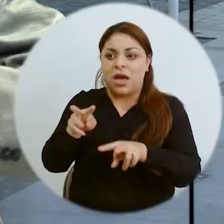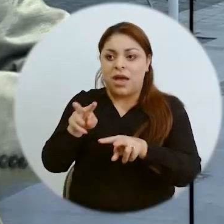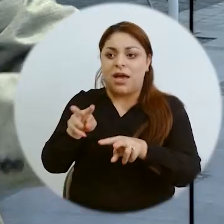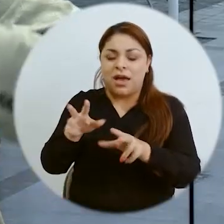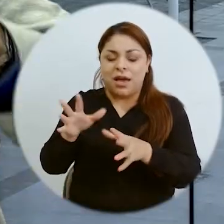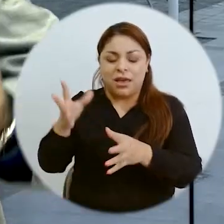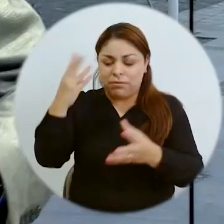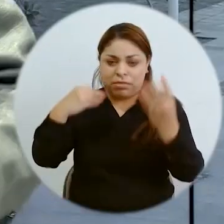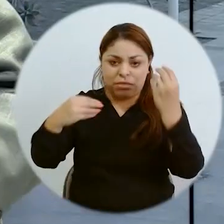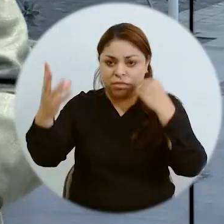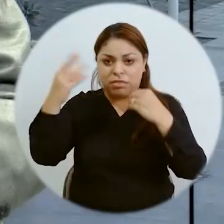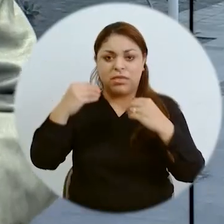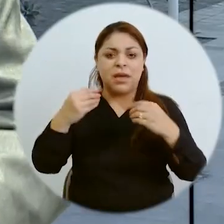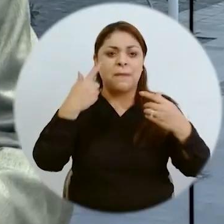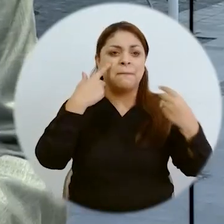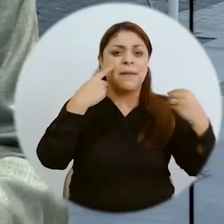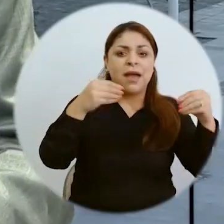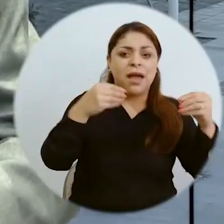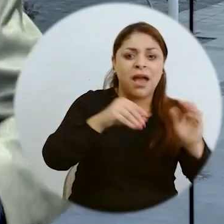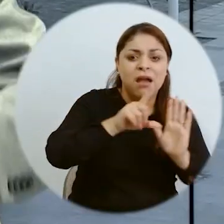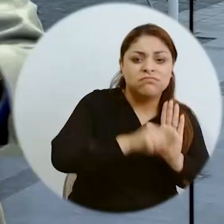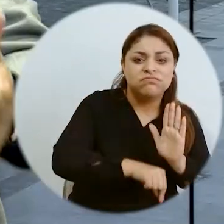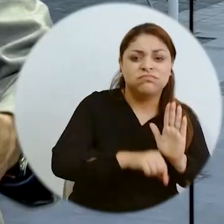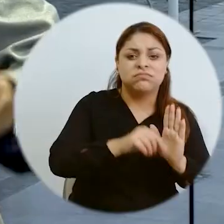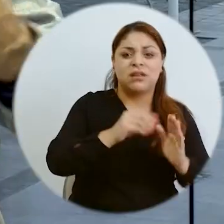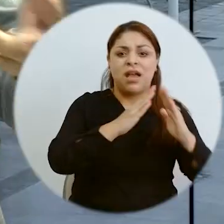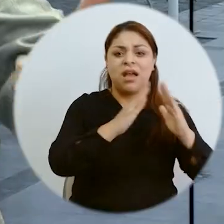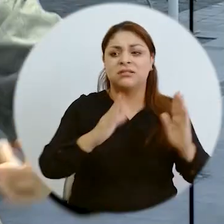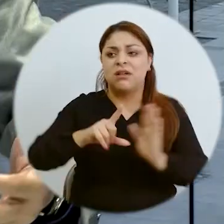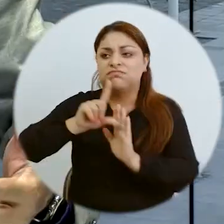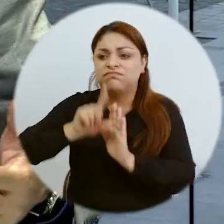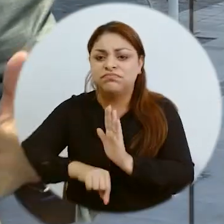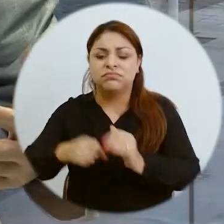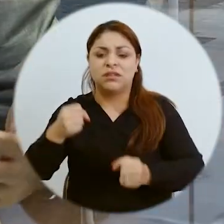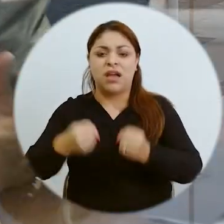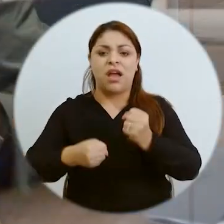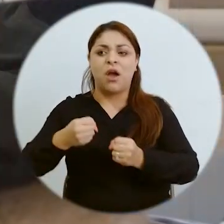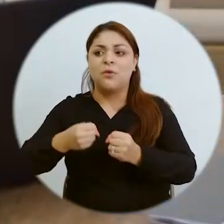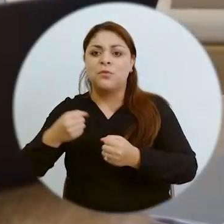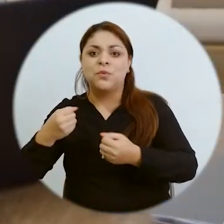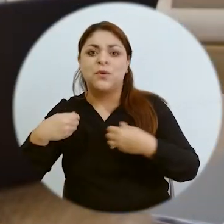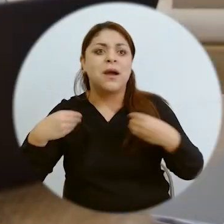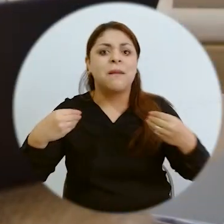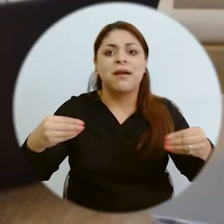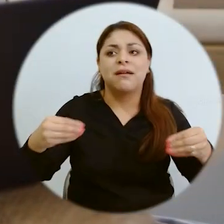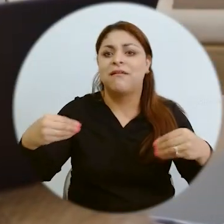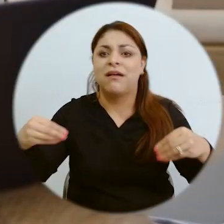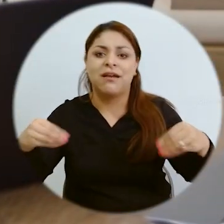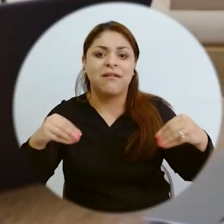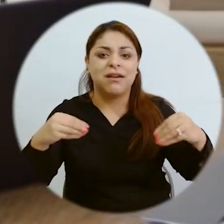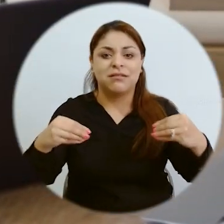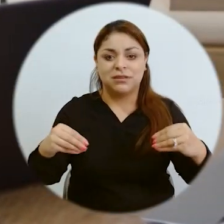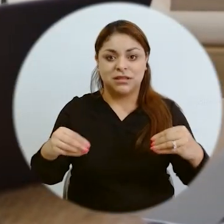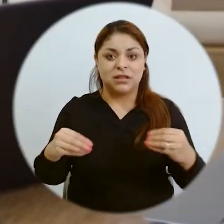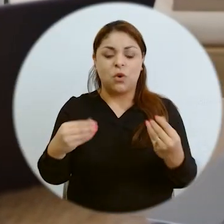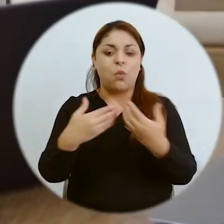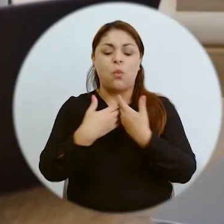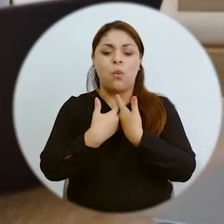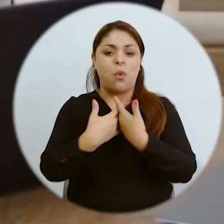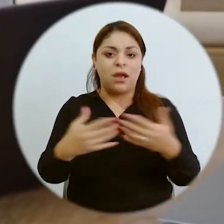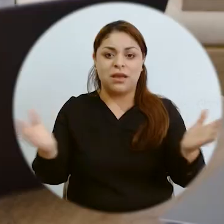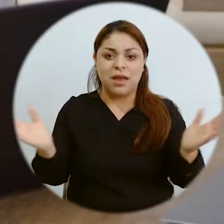crédito, endeúdese, vemos Expo Vivienda, Expo Móvil y todas las Expo que se